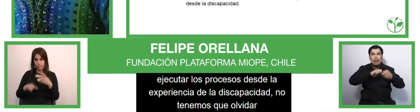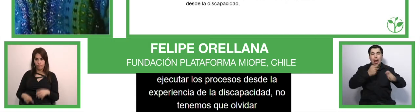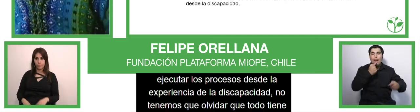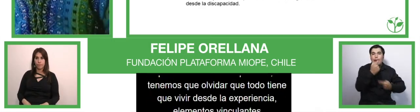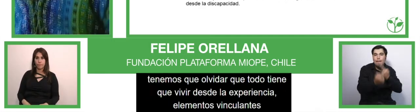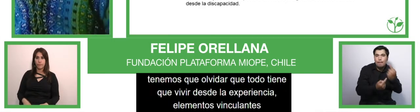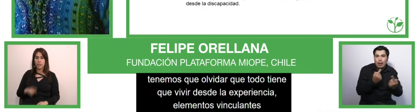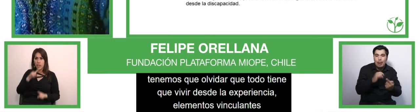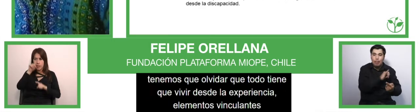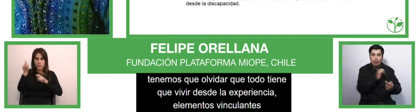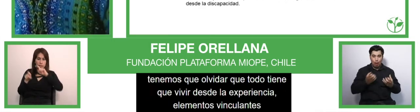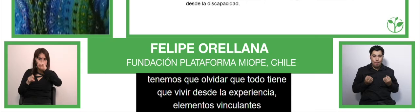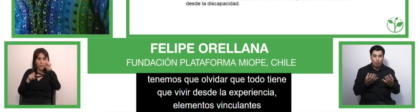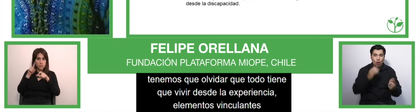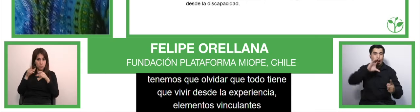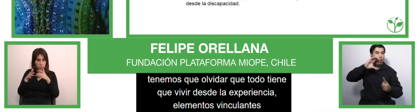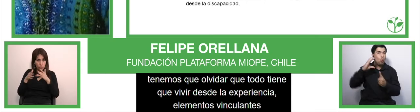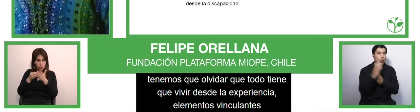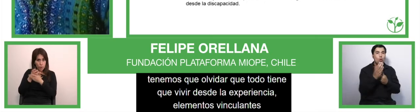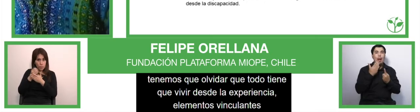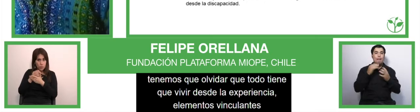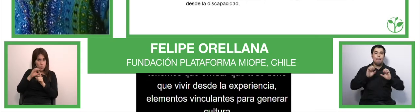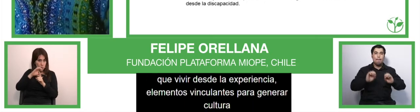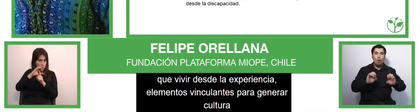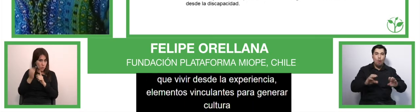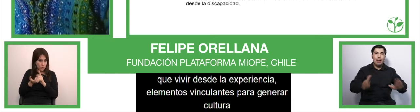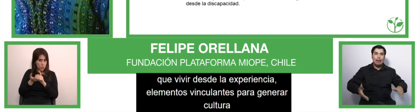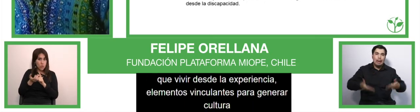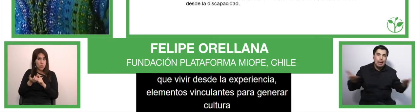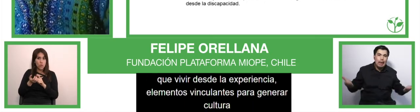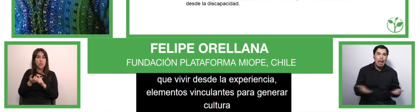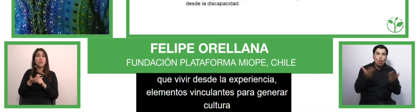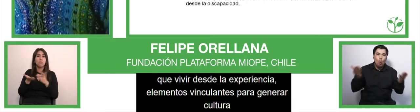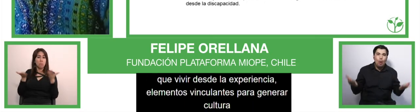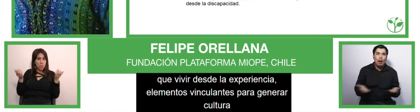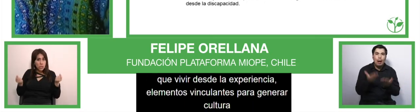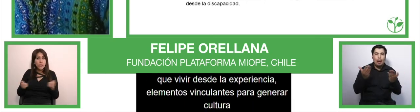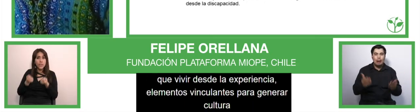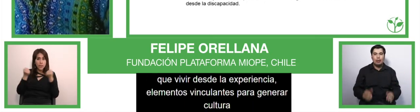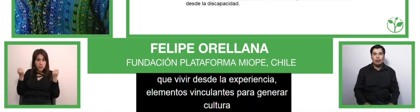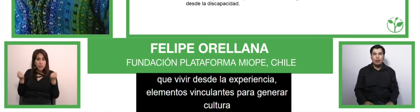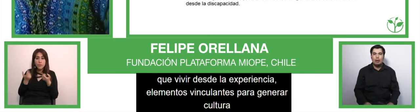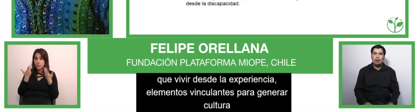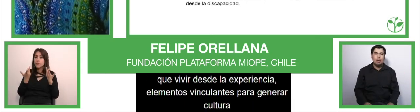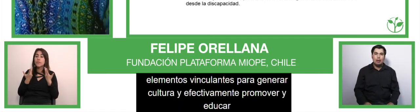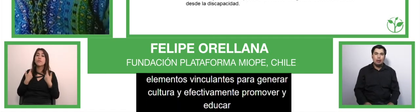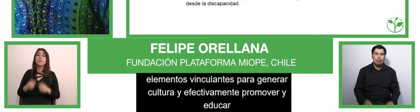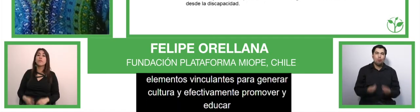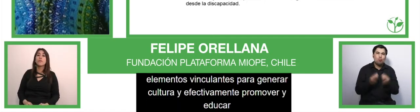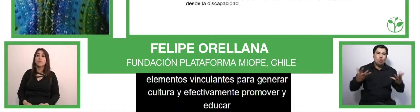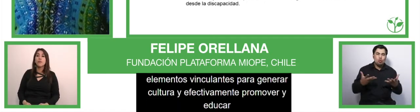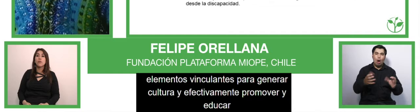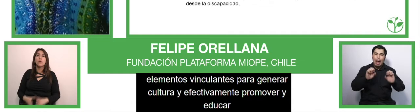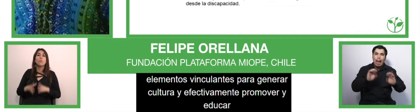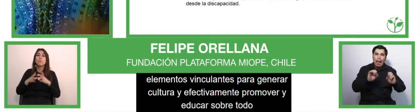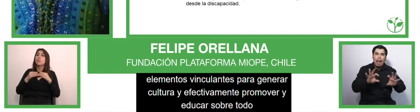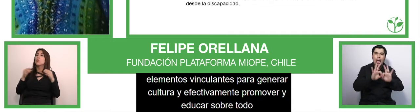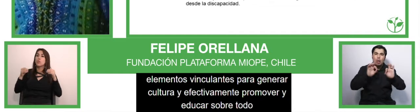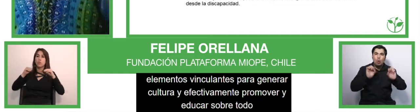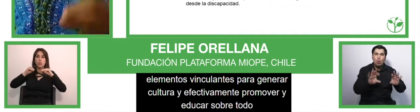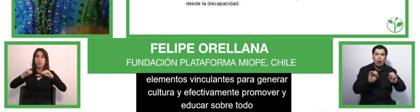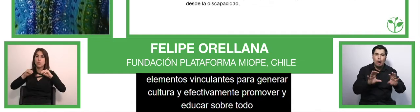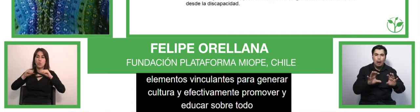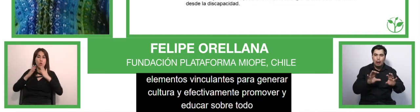y efectivamente promover y educar, sobre todo educar, respecto a un nuevo imaginario colectivo narrado desde la